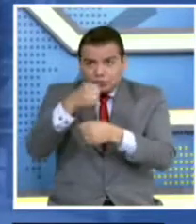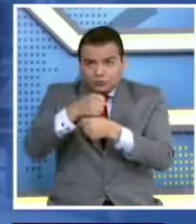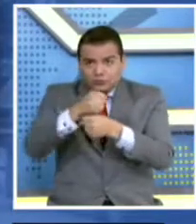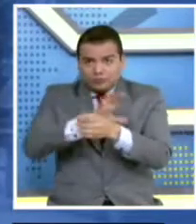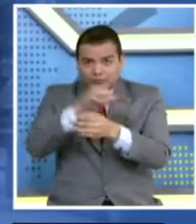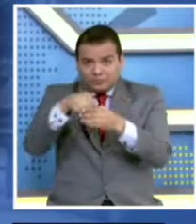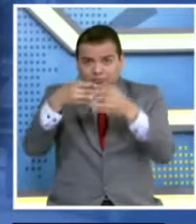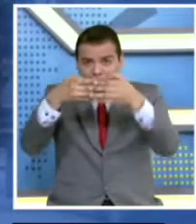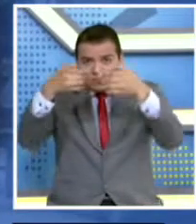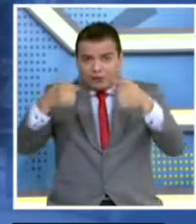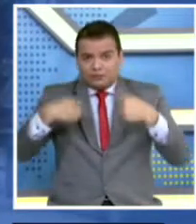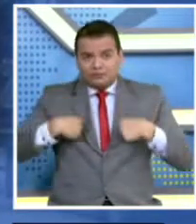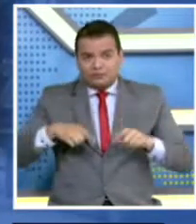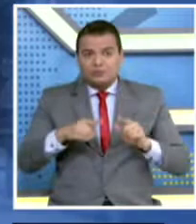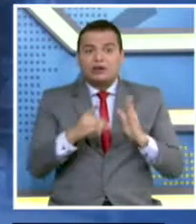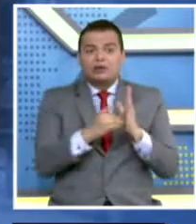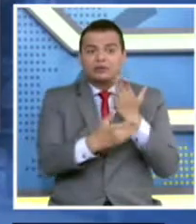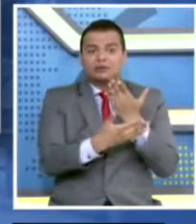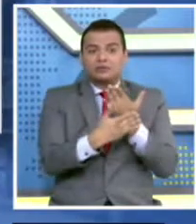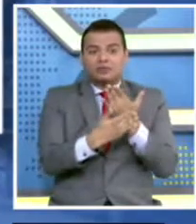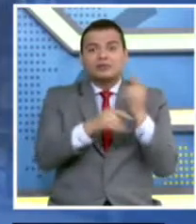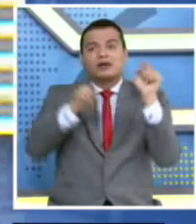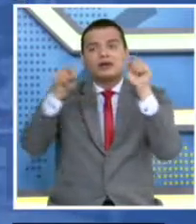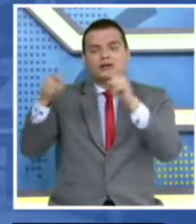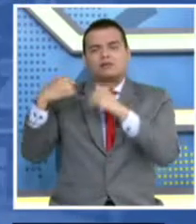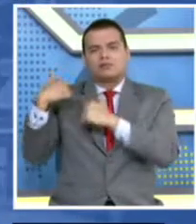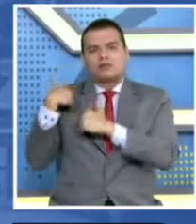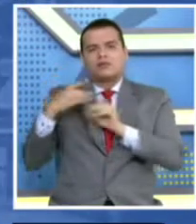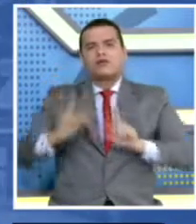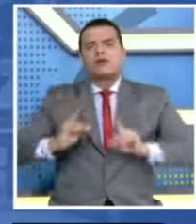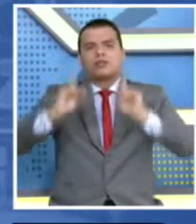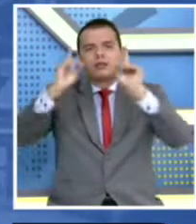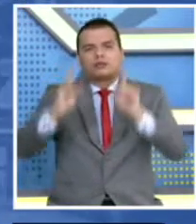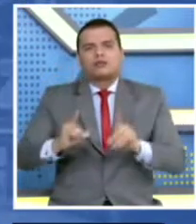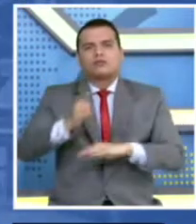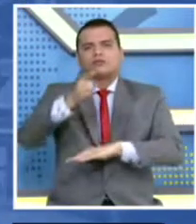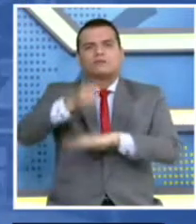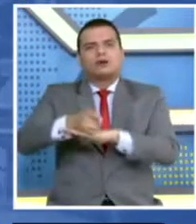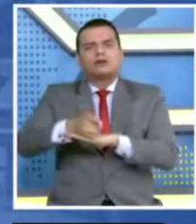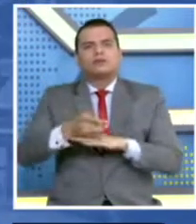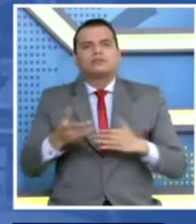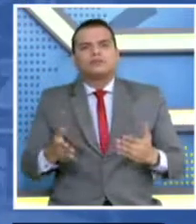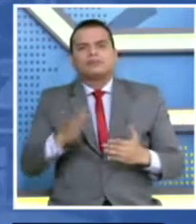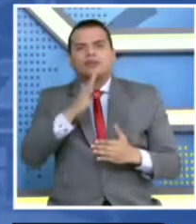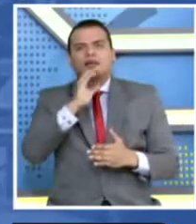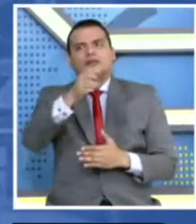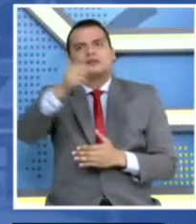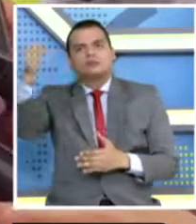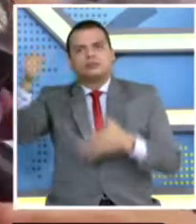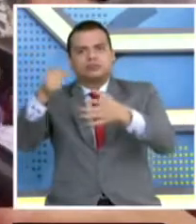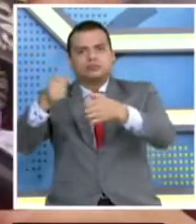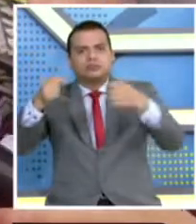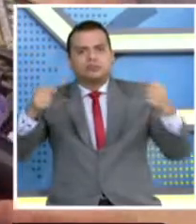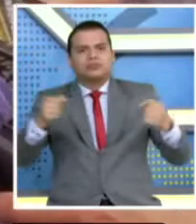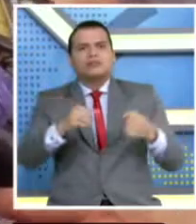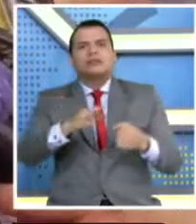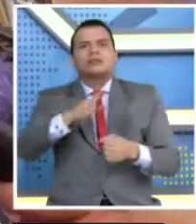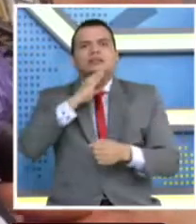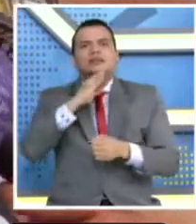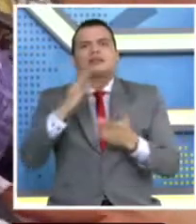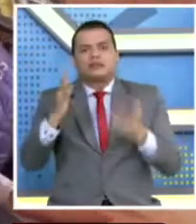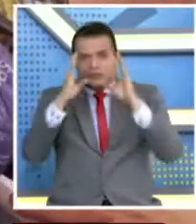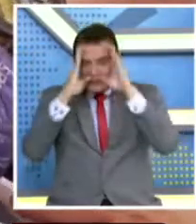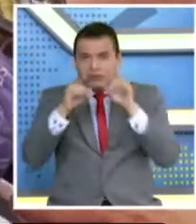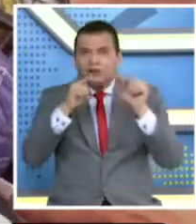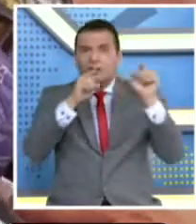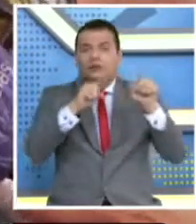carcelaria, aun cuando existe un decreto nacional que lo faculta para tomar decisiones sobre ampliación y traslado de presos. No es una responsabilidad